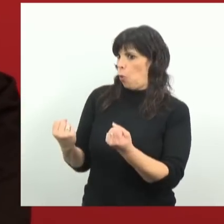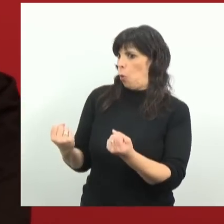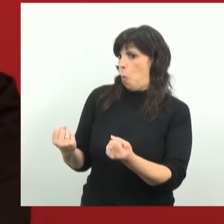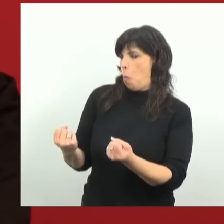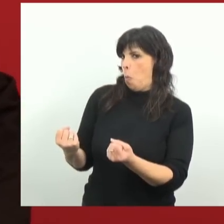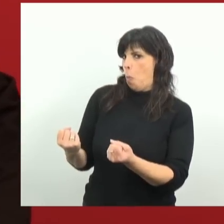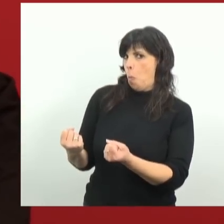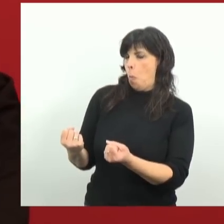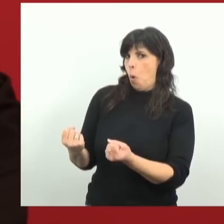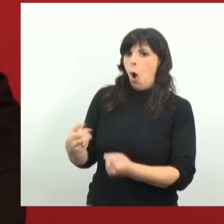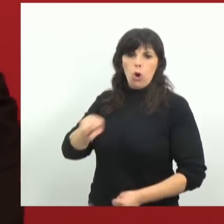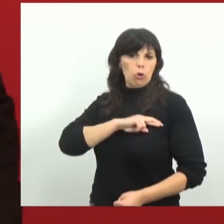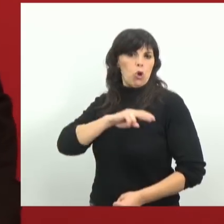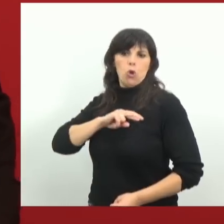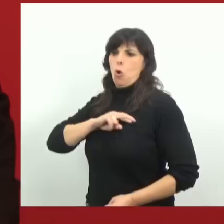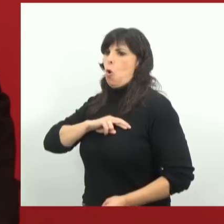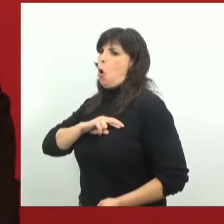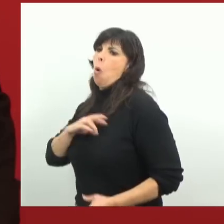cualquier religión.